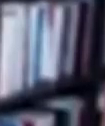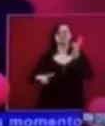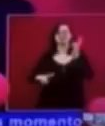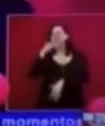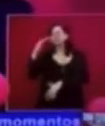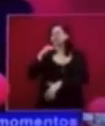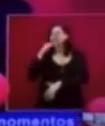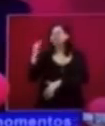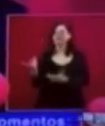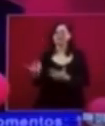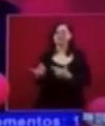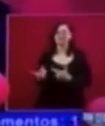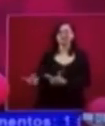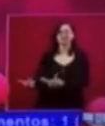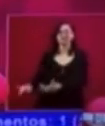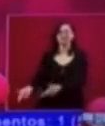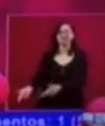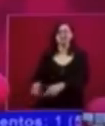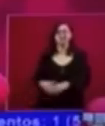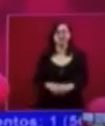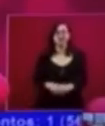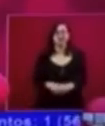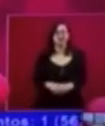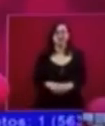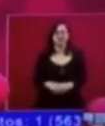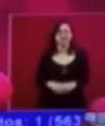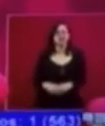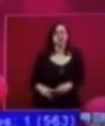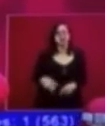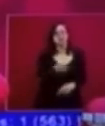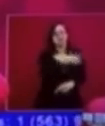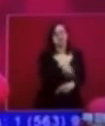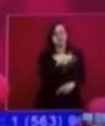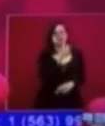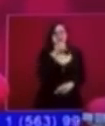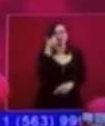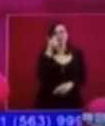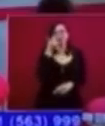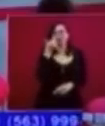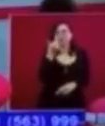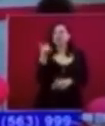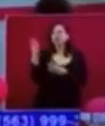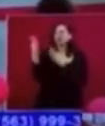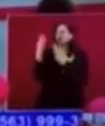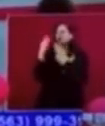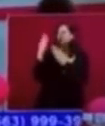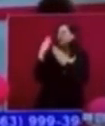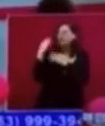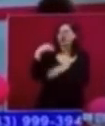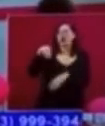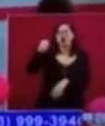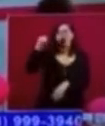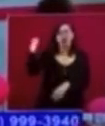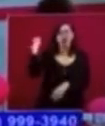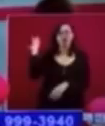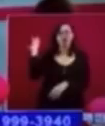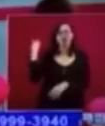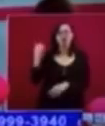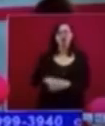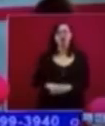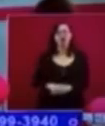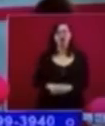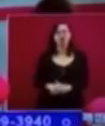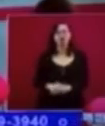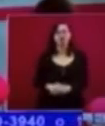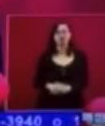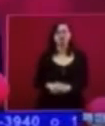es, mi querido Jorge, me da mucho gusto saludarte, síganle echando ganas y desde aquí nuestro apoyo, nuestras porras a lo que hacen en